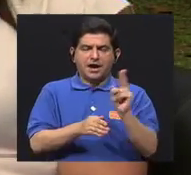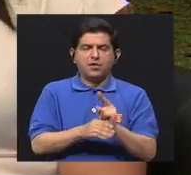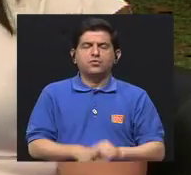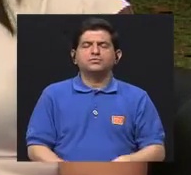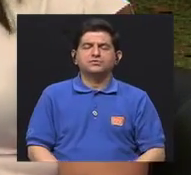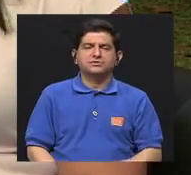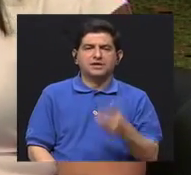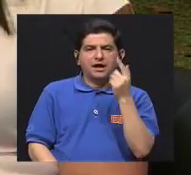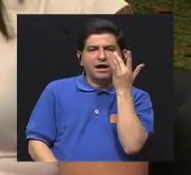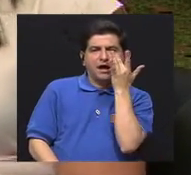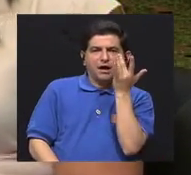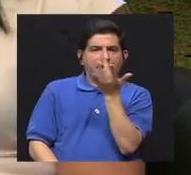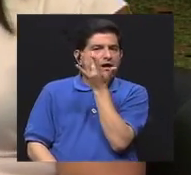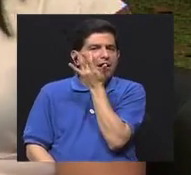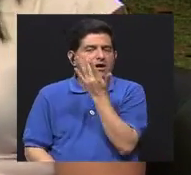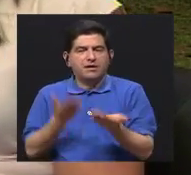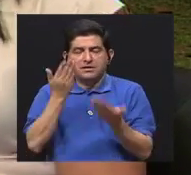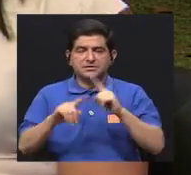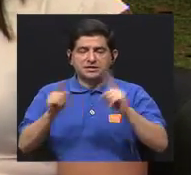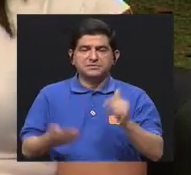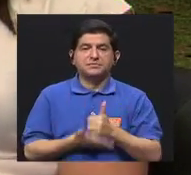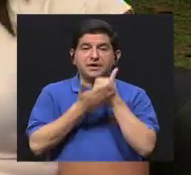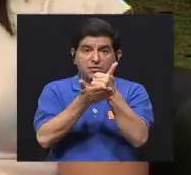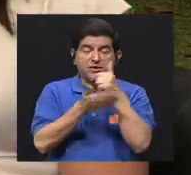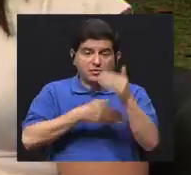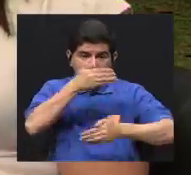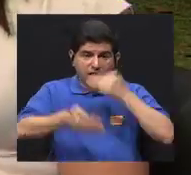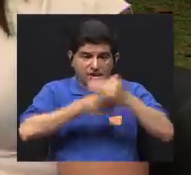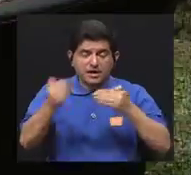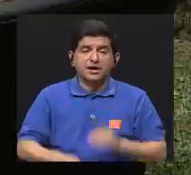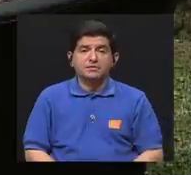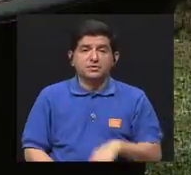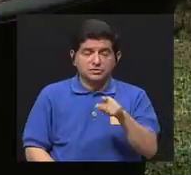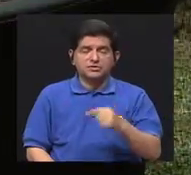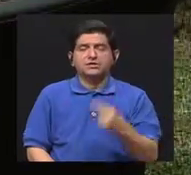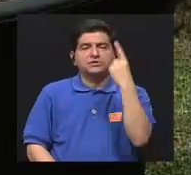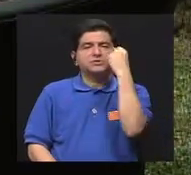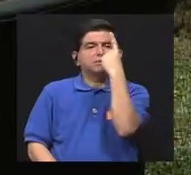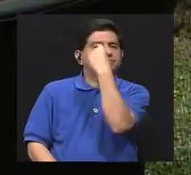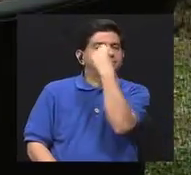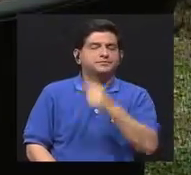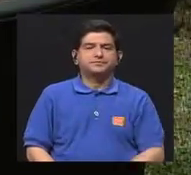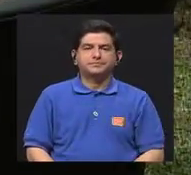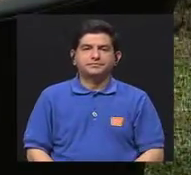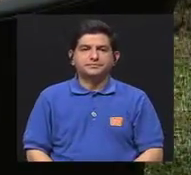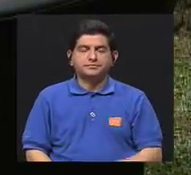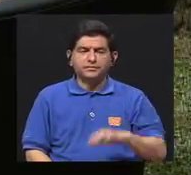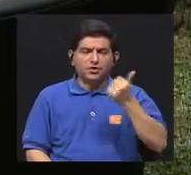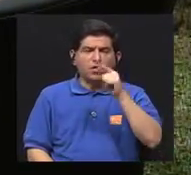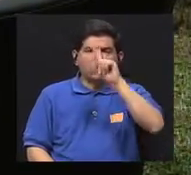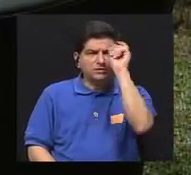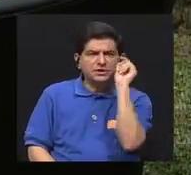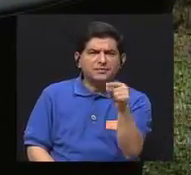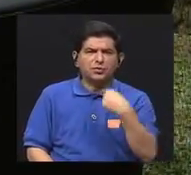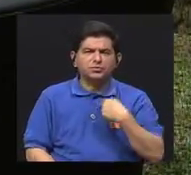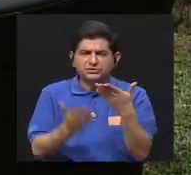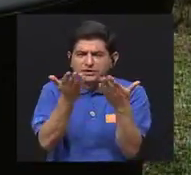lentes de contacto, pero que nos pueden ayudar en la lubricación. Claro. Otra pregunta que quisiera, pues,